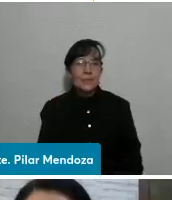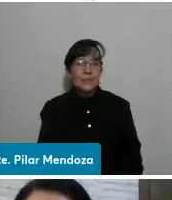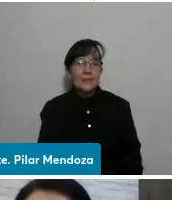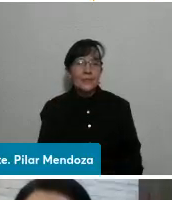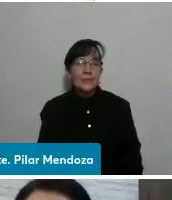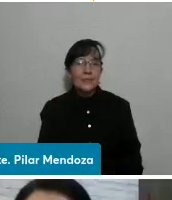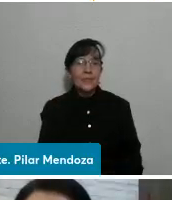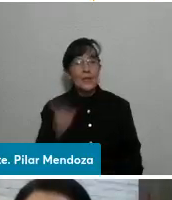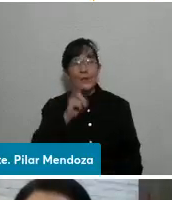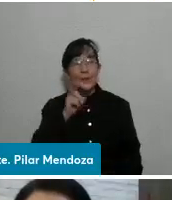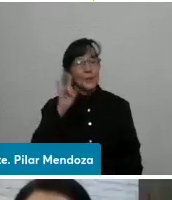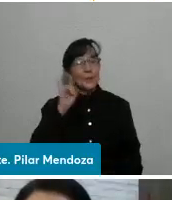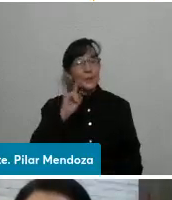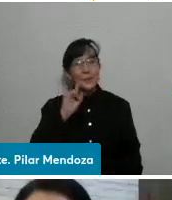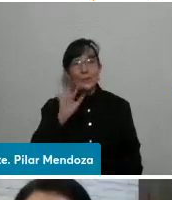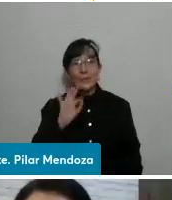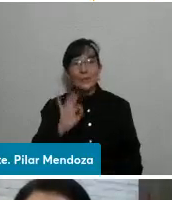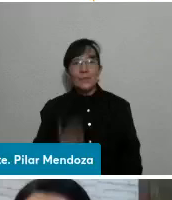No, no se escucha.